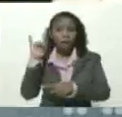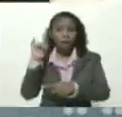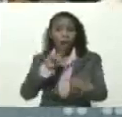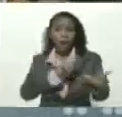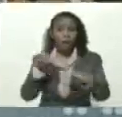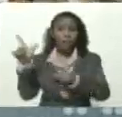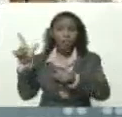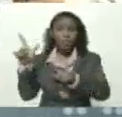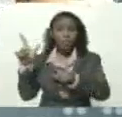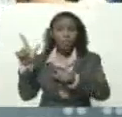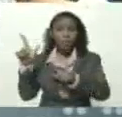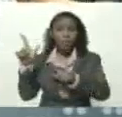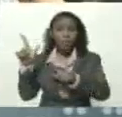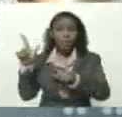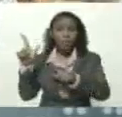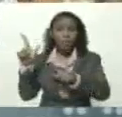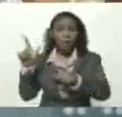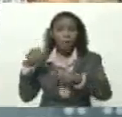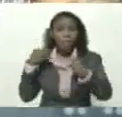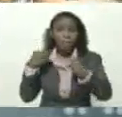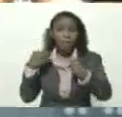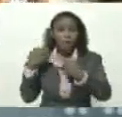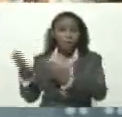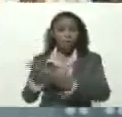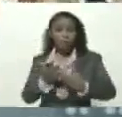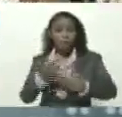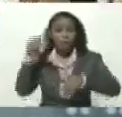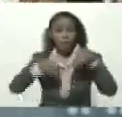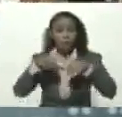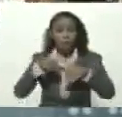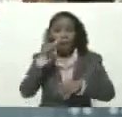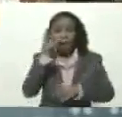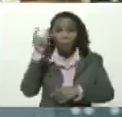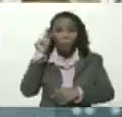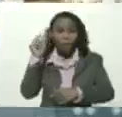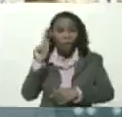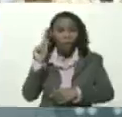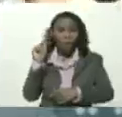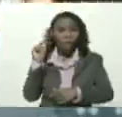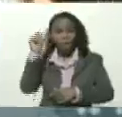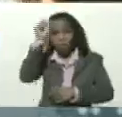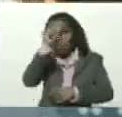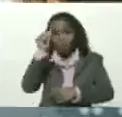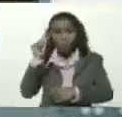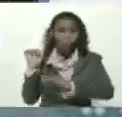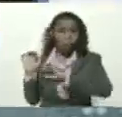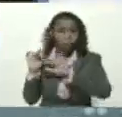listos para recibir a los electores y las electoras el domingo